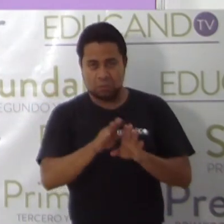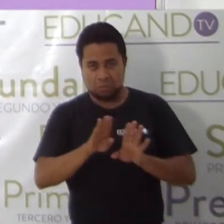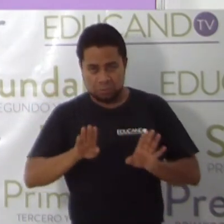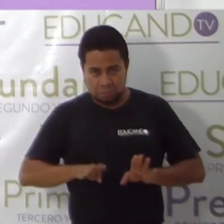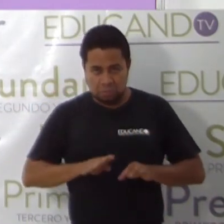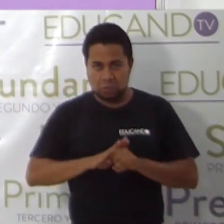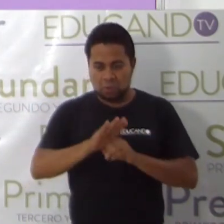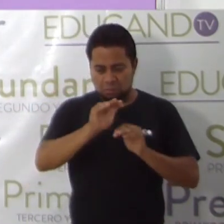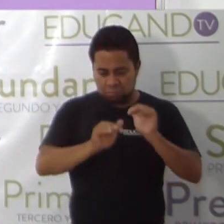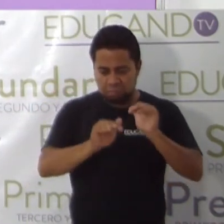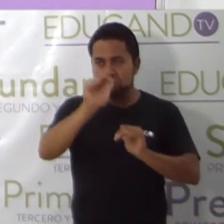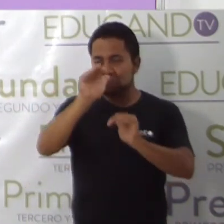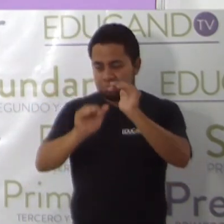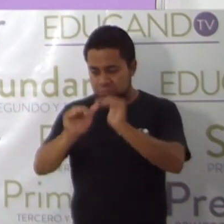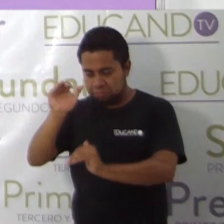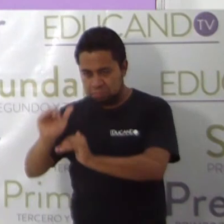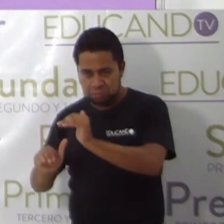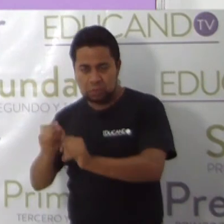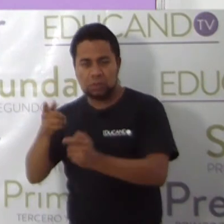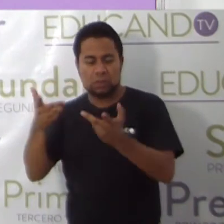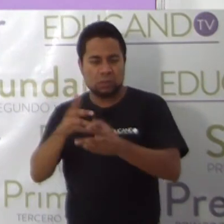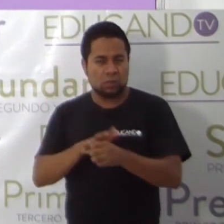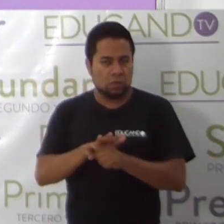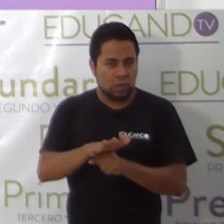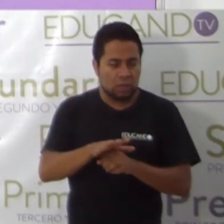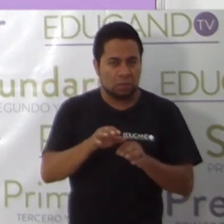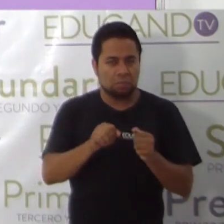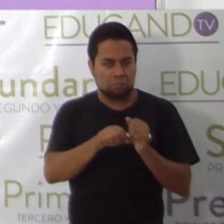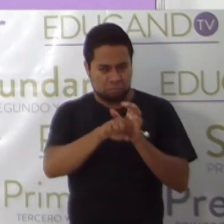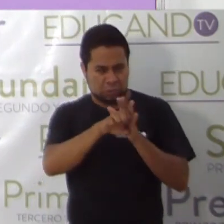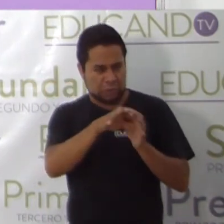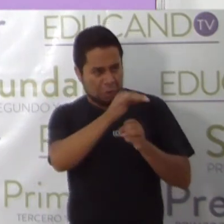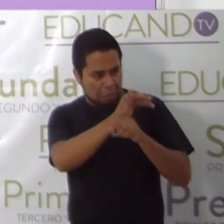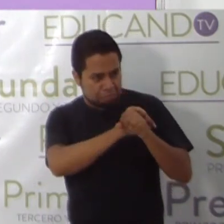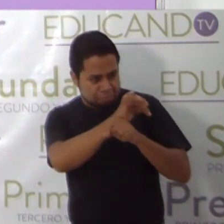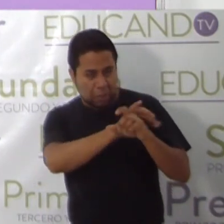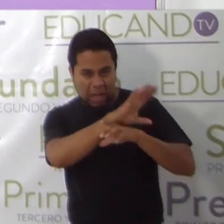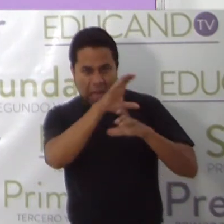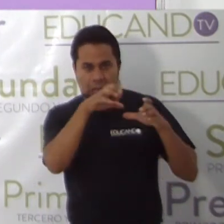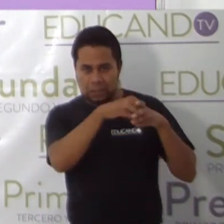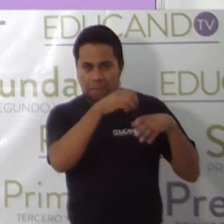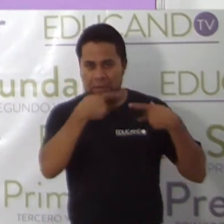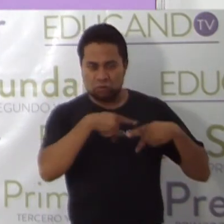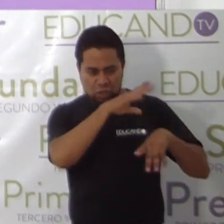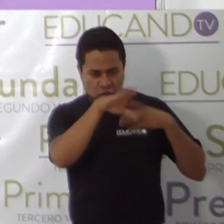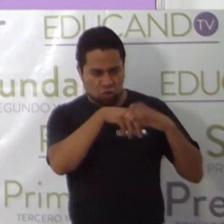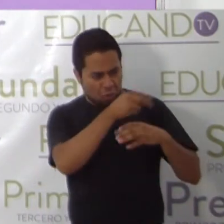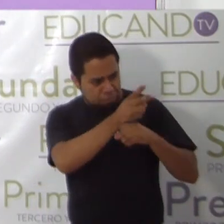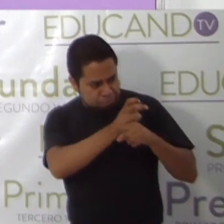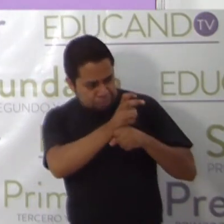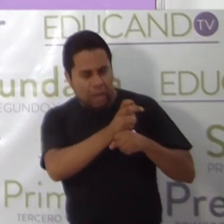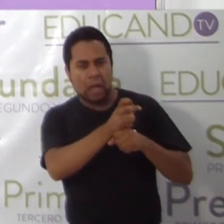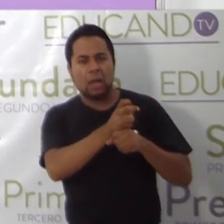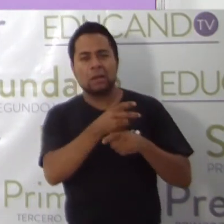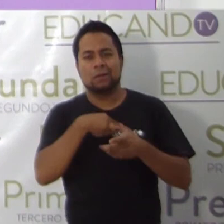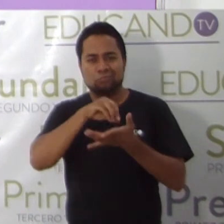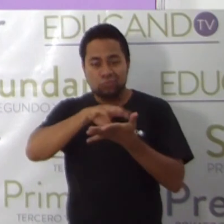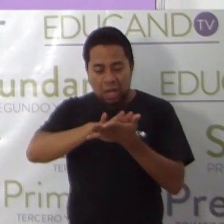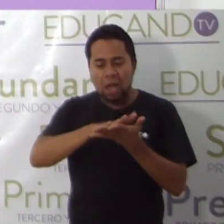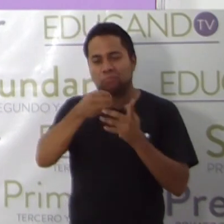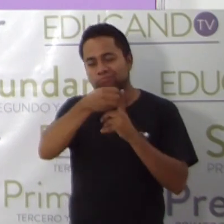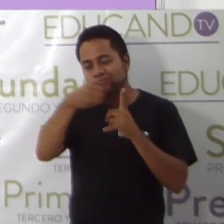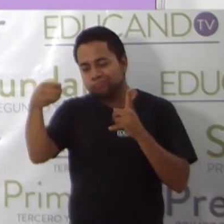frecuencia correspondiente. ¿Qué hacemos con estos datos que obtenemos de nuestro universo, nuestra población? Los vamos a organizar